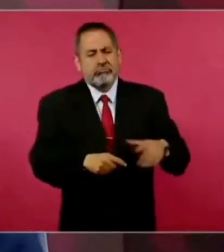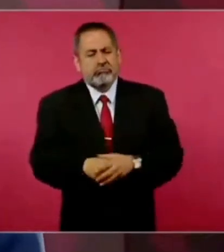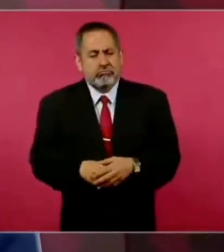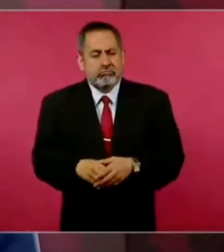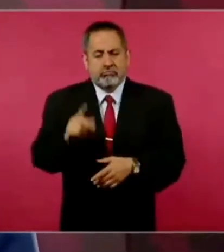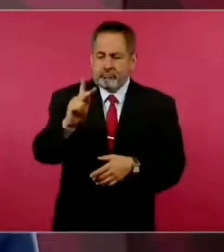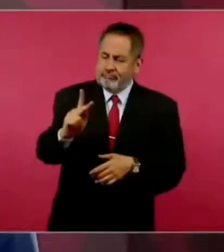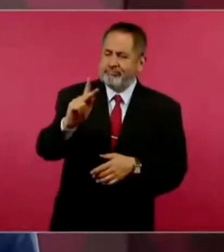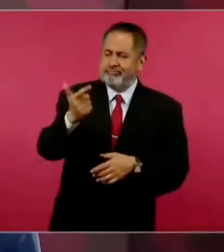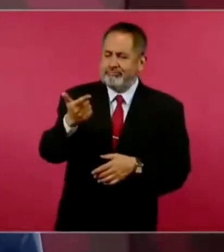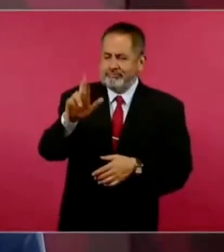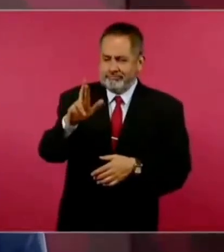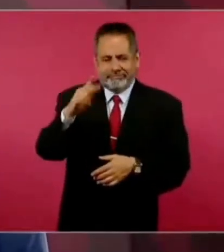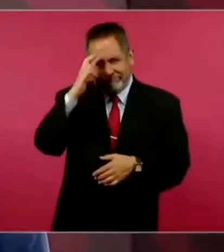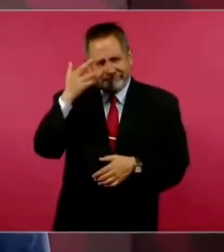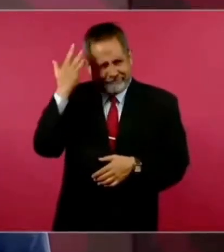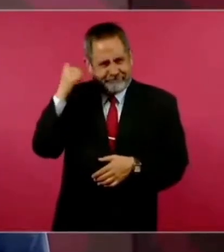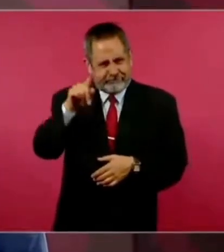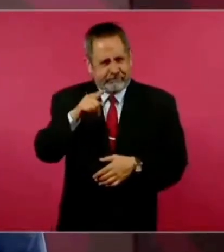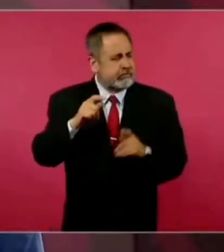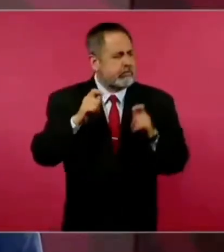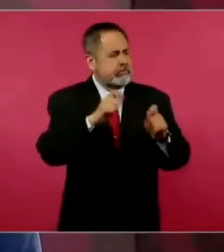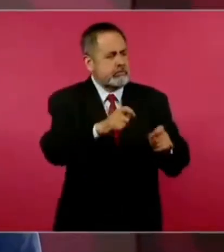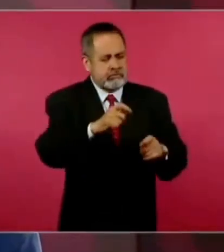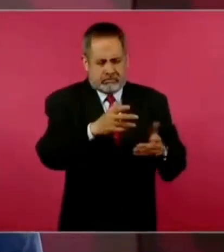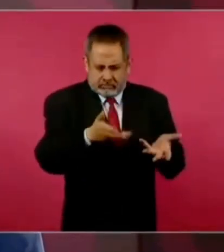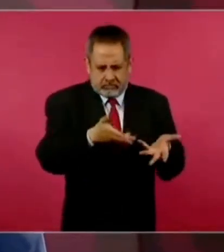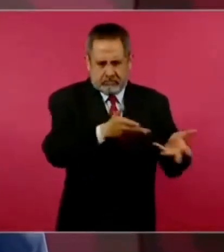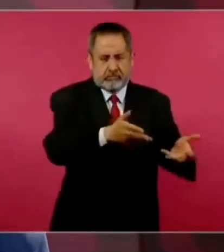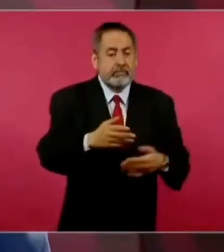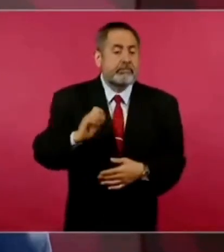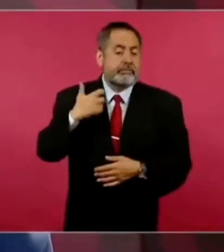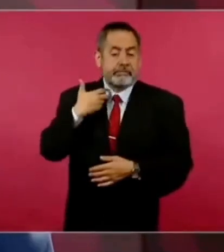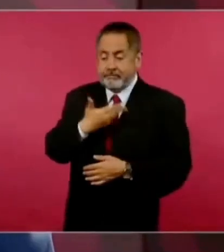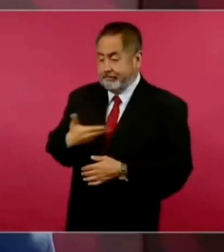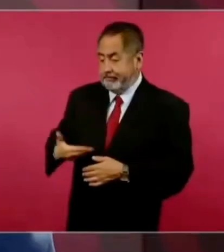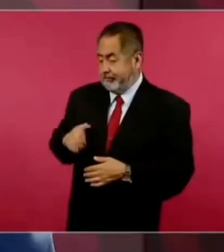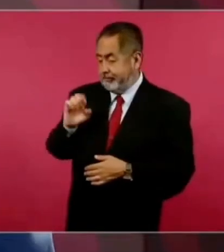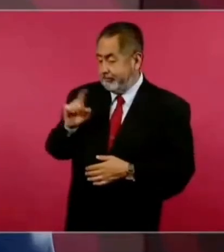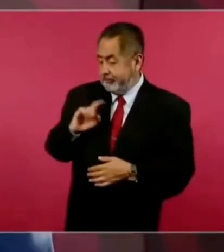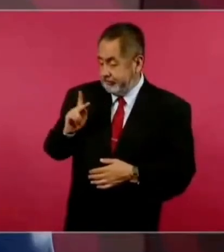General de la República con Zedillo.